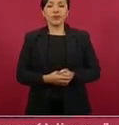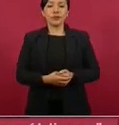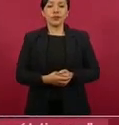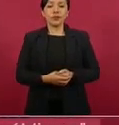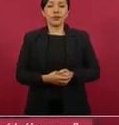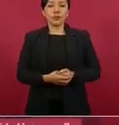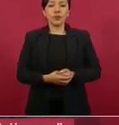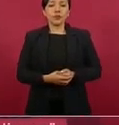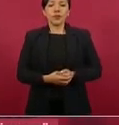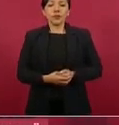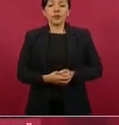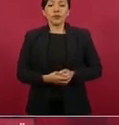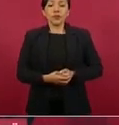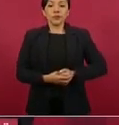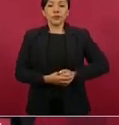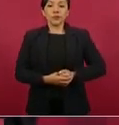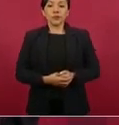es